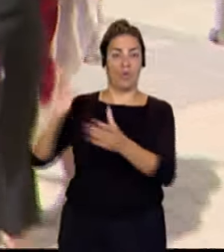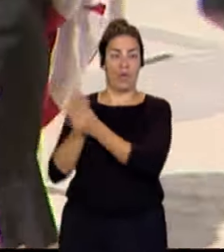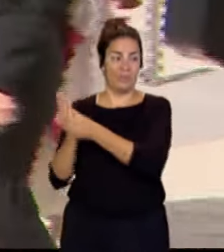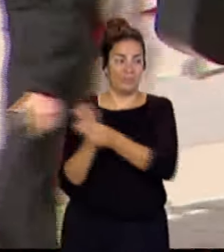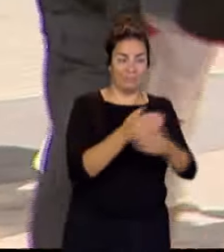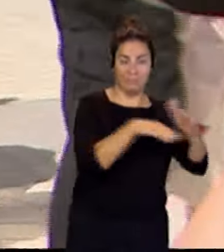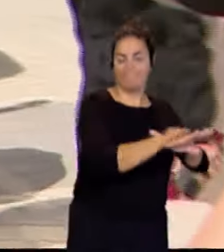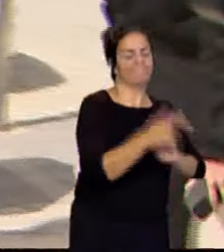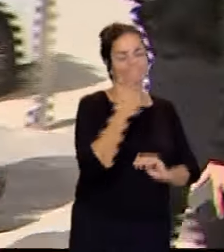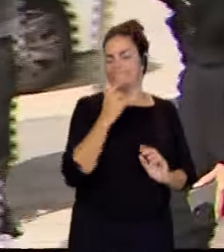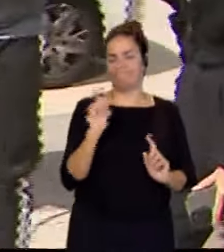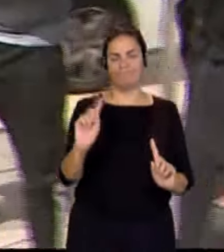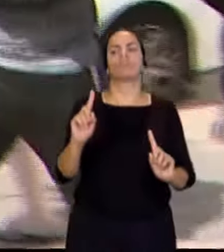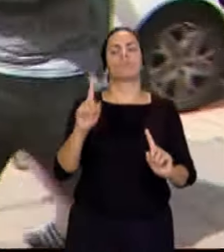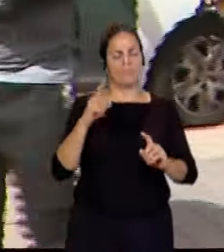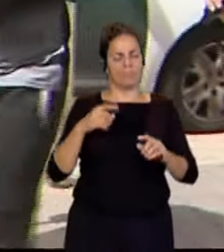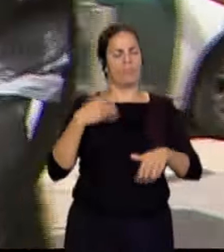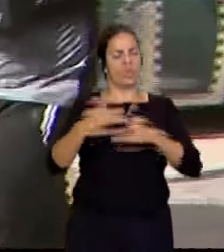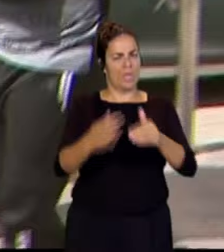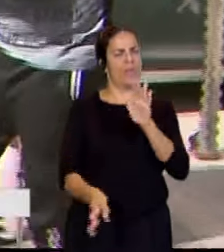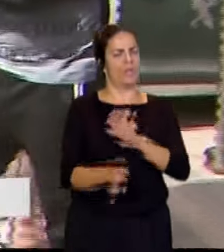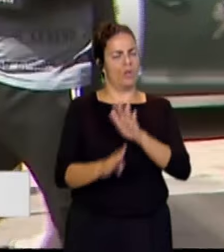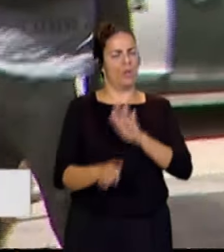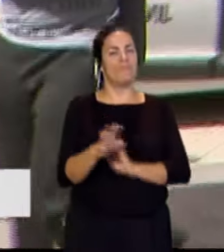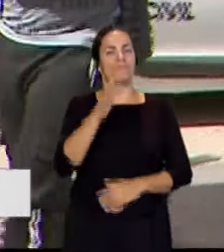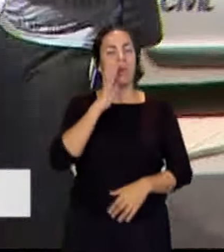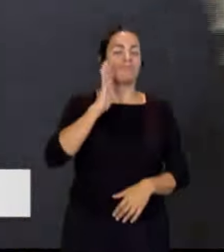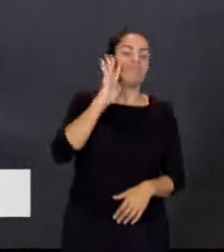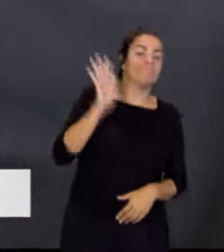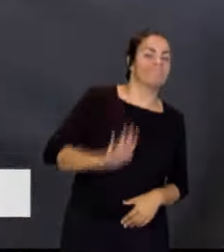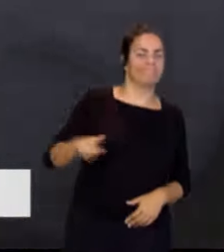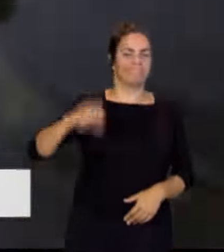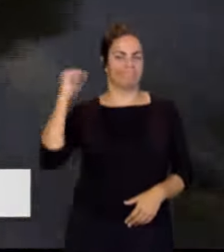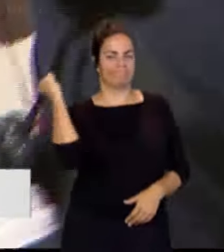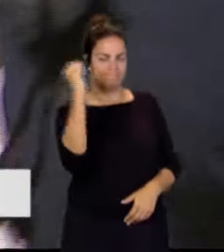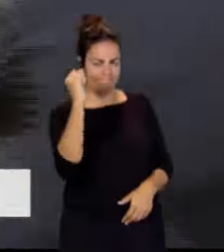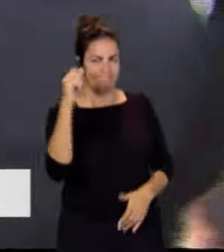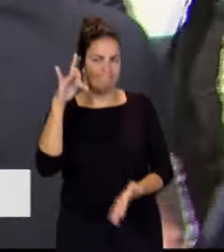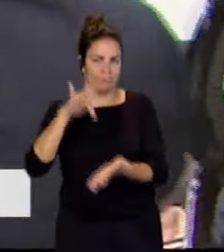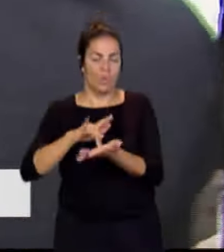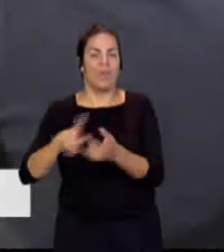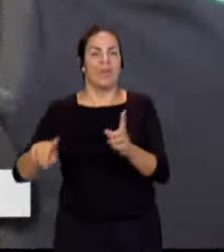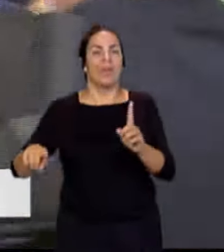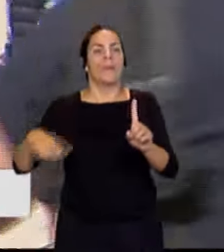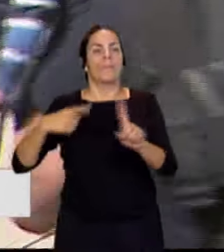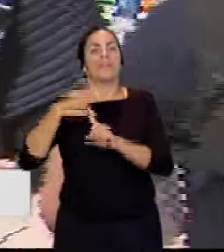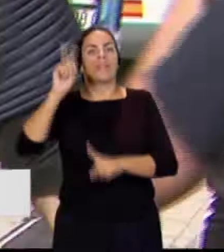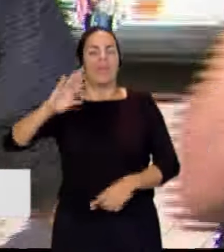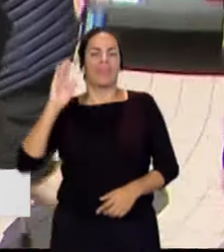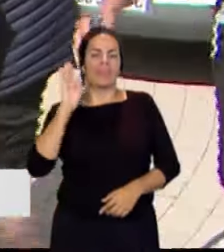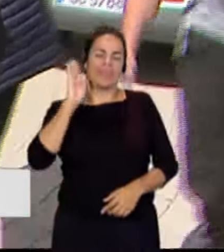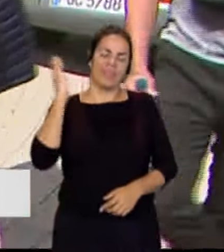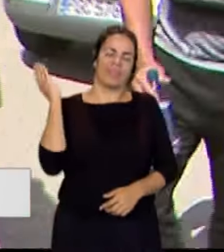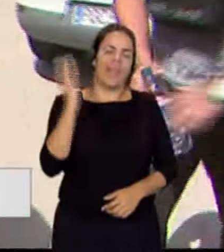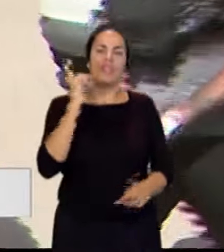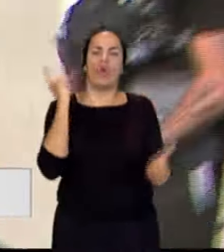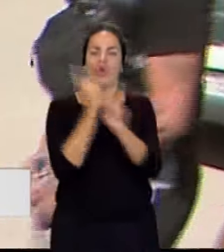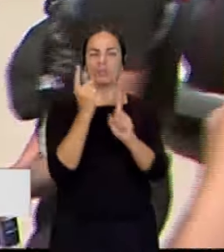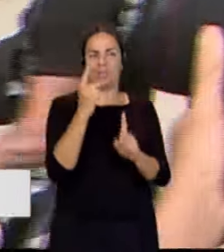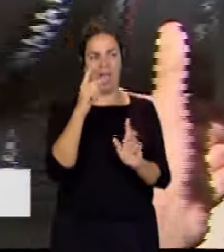ante el tribunal del Jurado por un presunto delito de asesinato u homicidio y también contra la integridad moral la magistrada ha